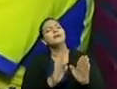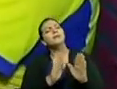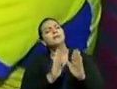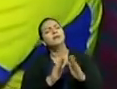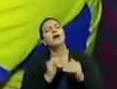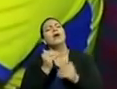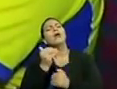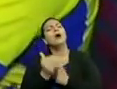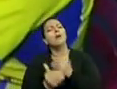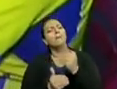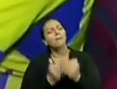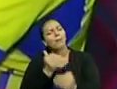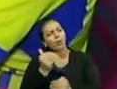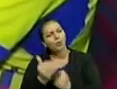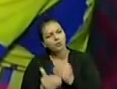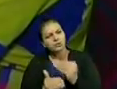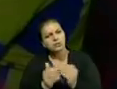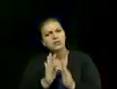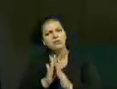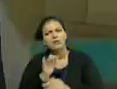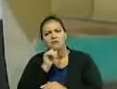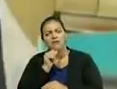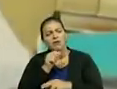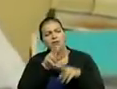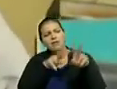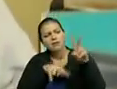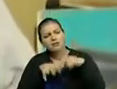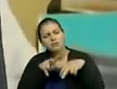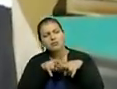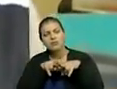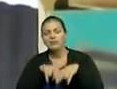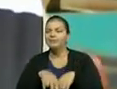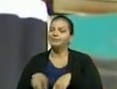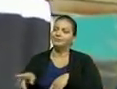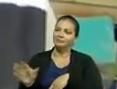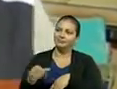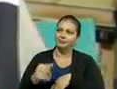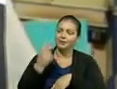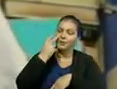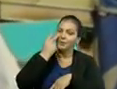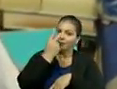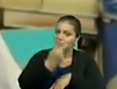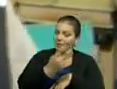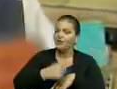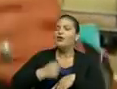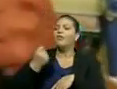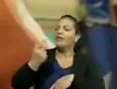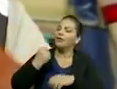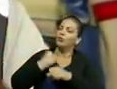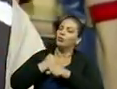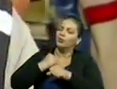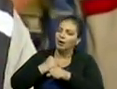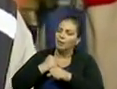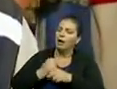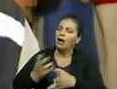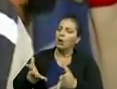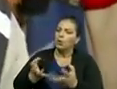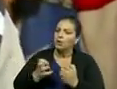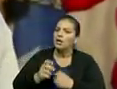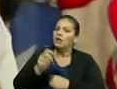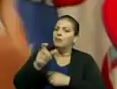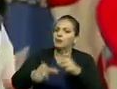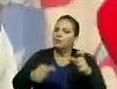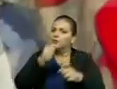estaba esperando la revisión técnica. La cosa es ayudar. Yo lo sé, señor, pero yo estoy haciendo